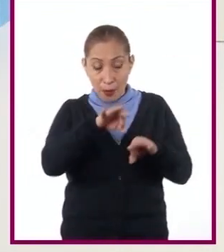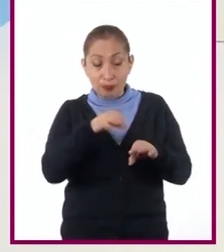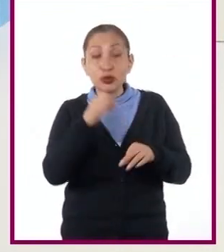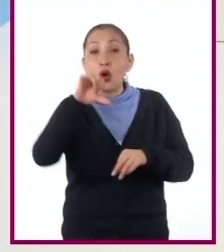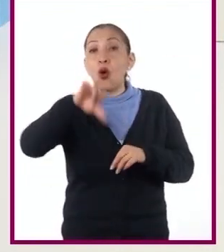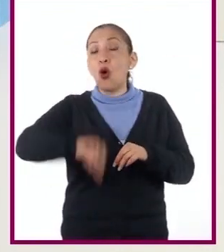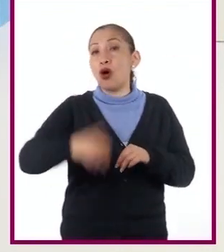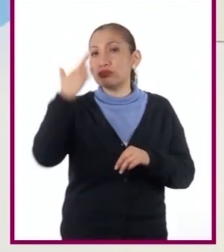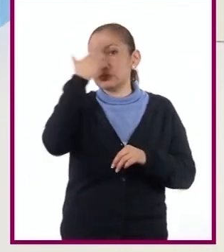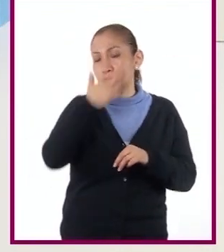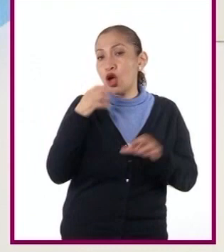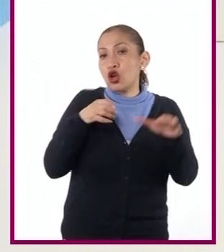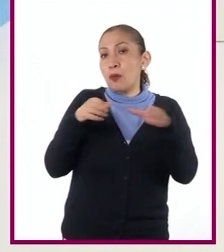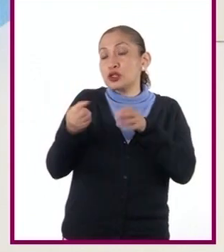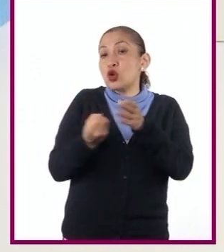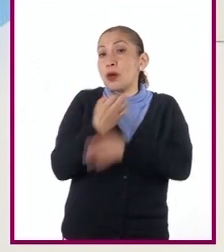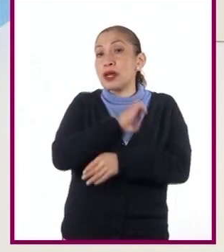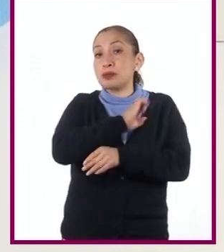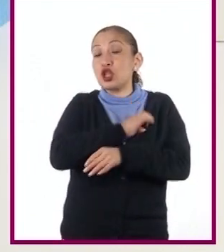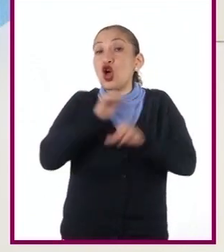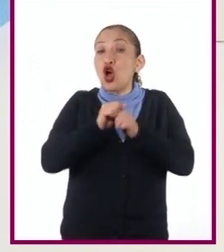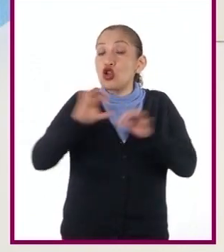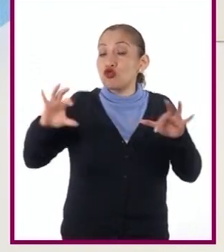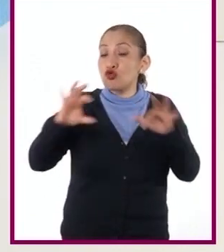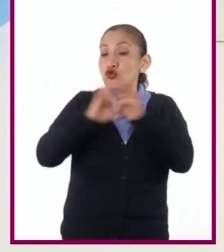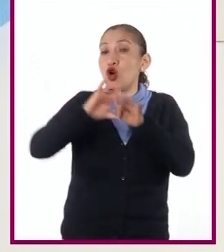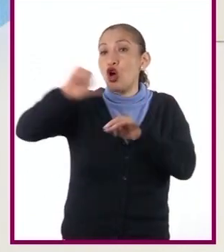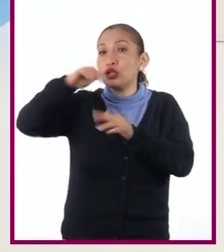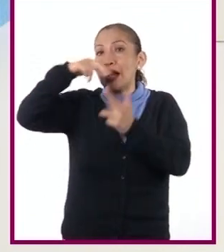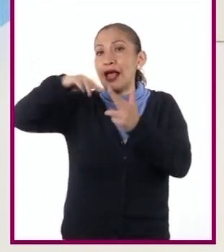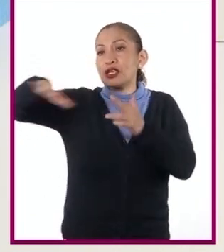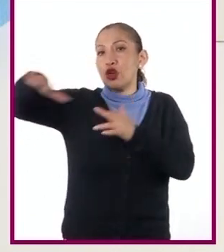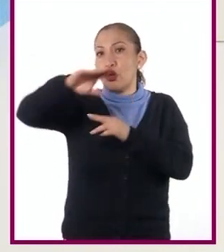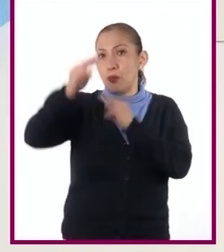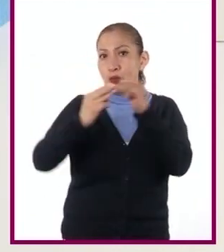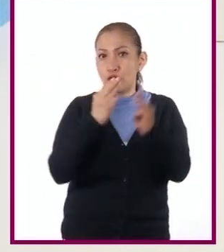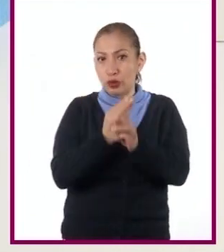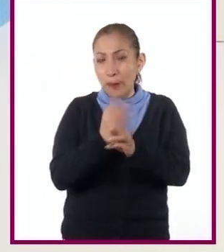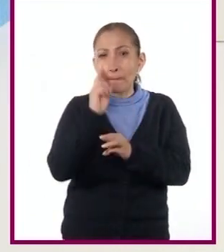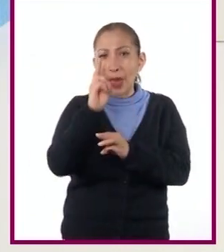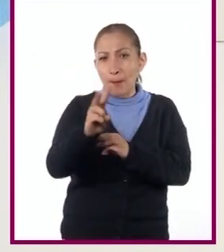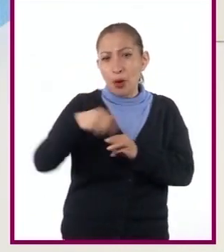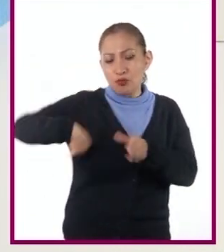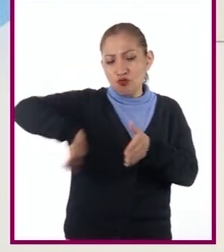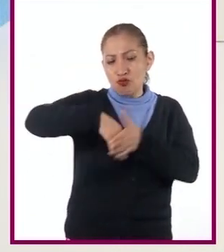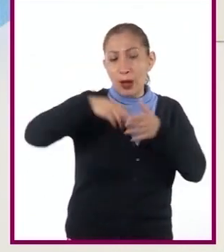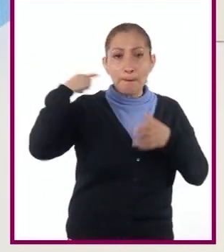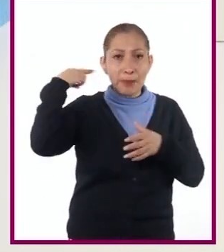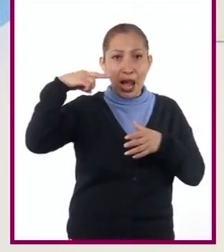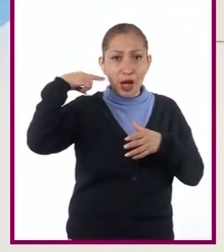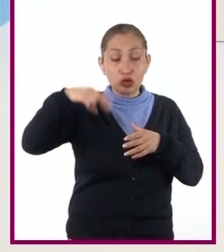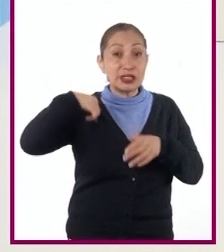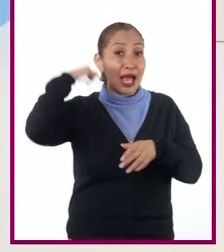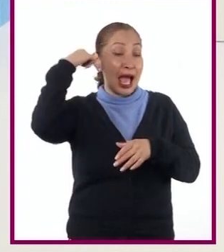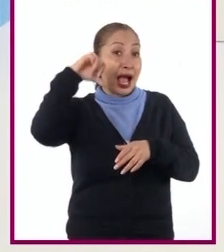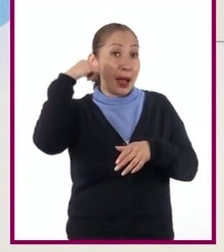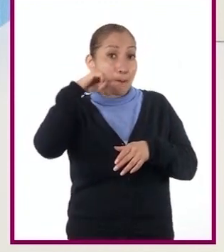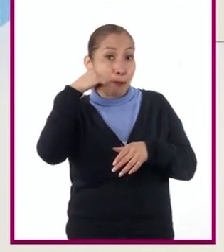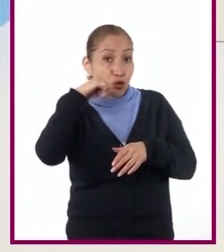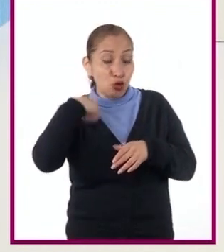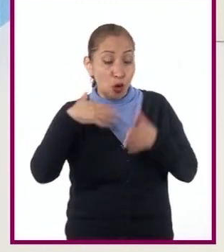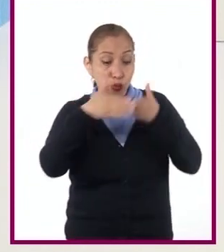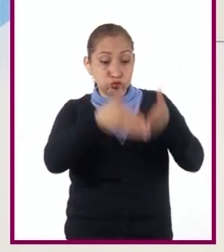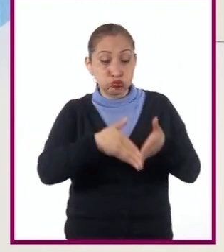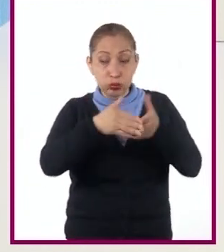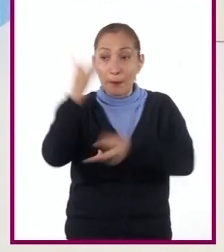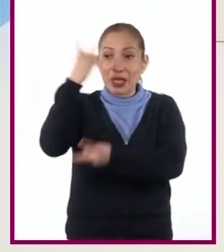revisaremos el comercio de Nueva España con otras regiones del mundo. Veremos que por los puertos de Veracruz y de Acapulco ingresaban al